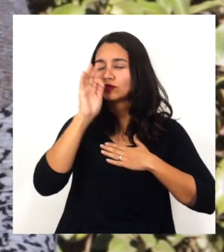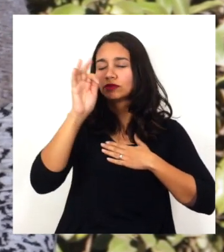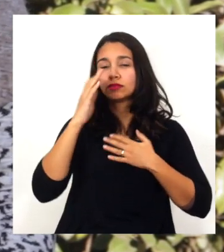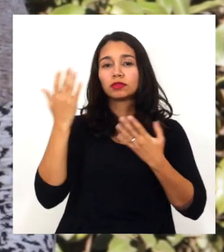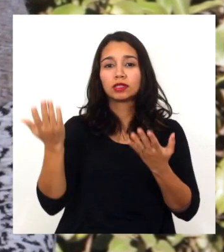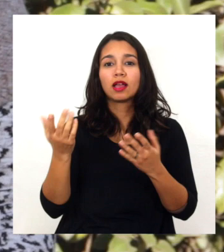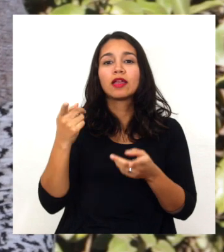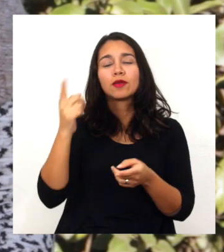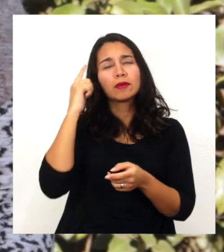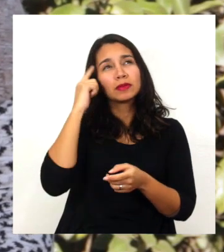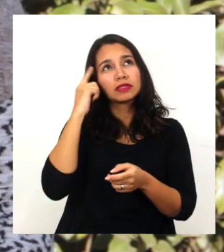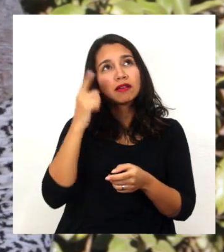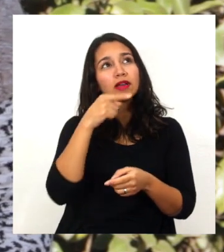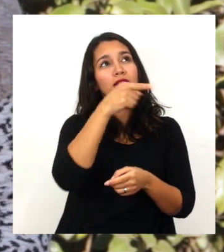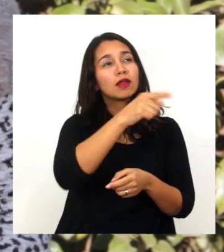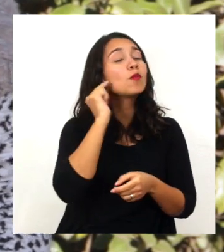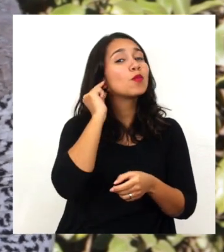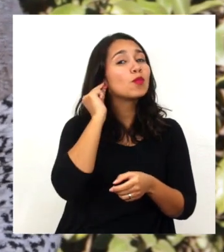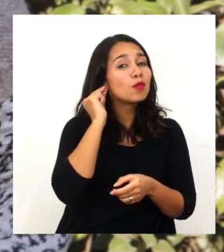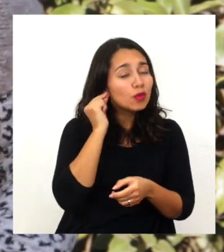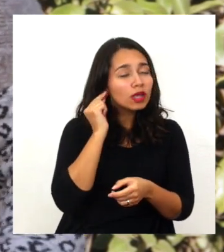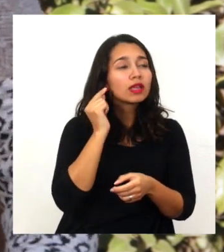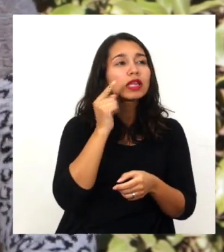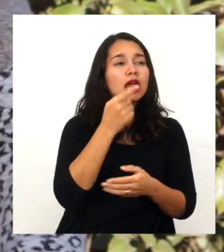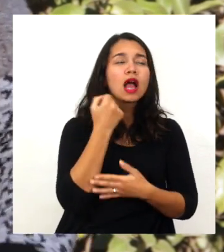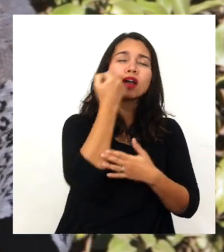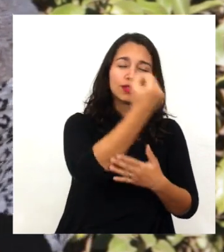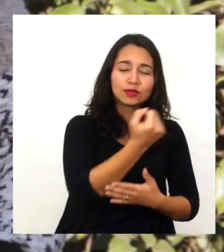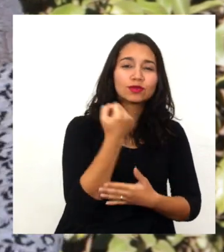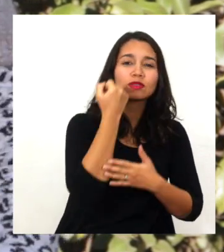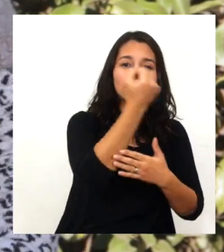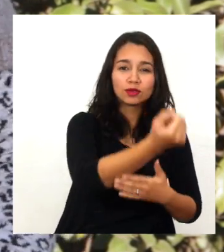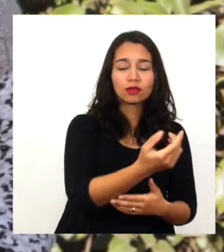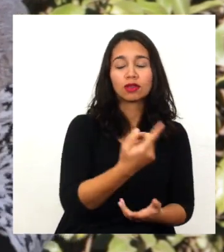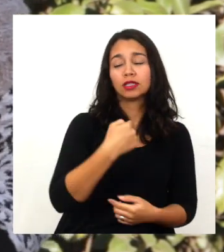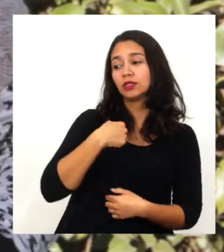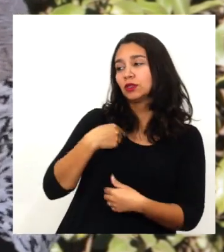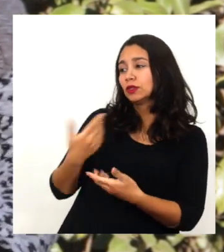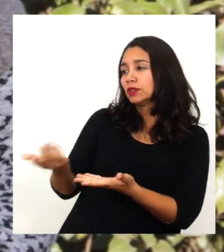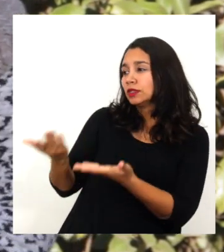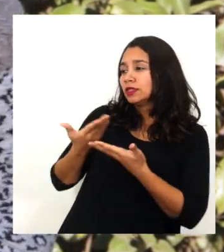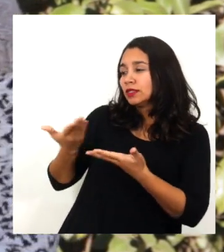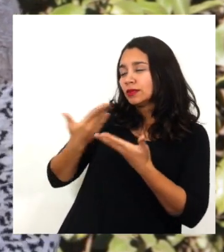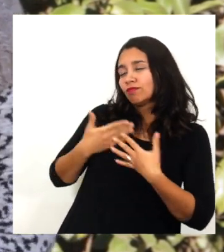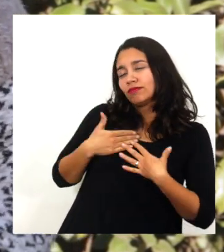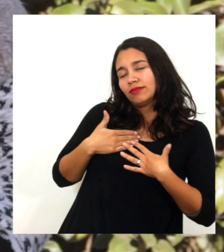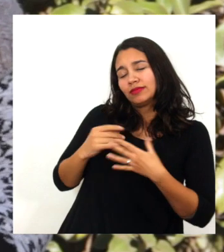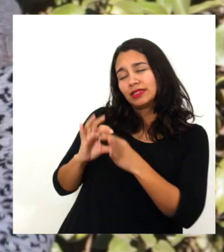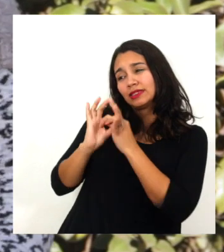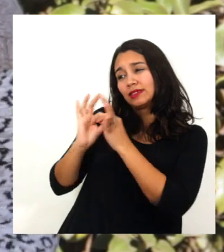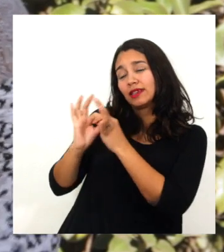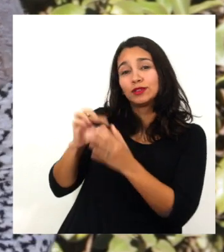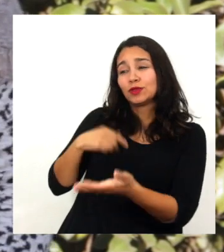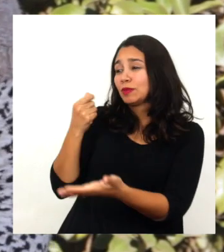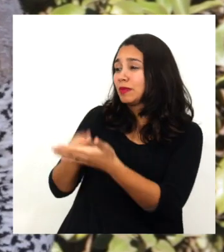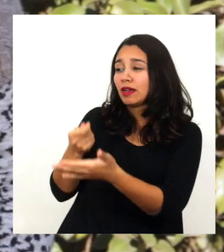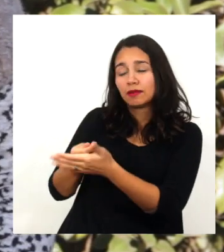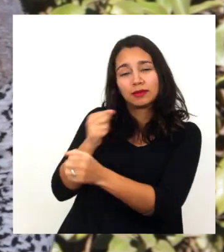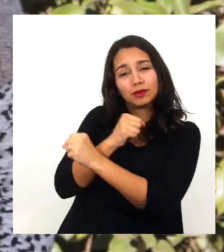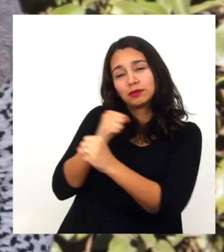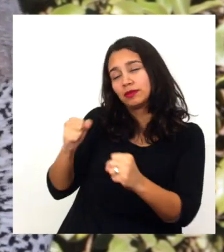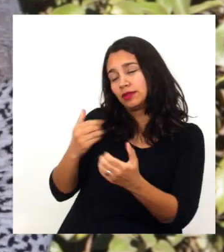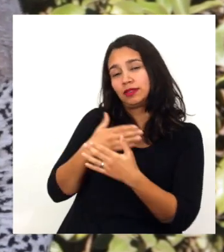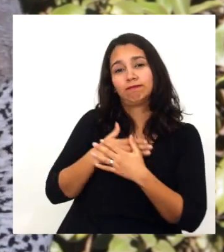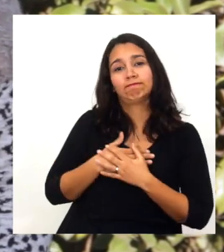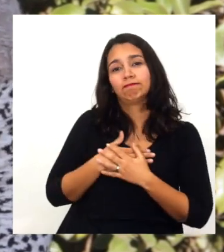estar bien y yo lo único que les decía es que toda la gente yo le agradecía porque no tenía nada con qué pagar.